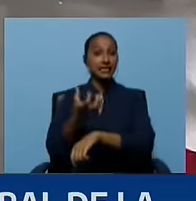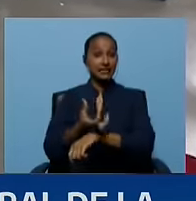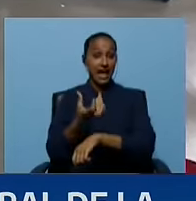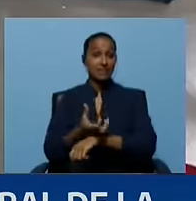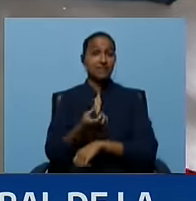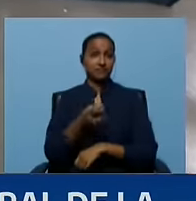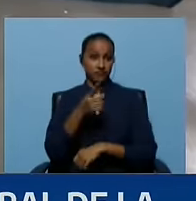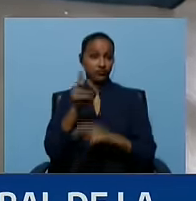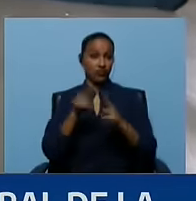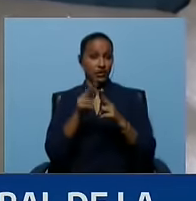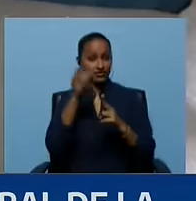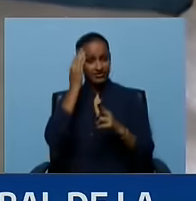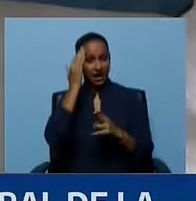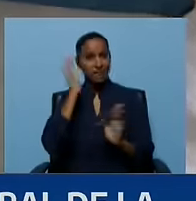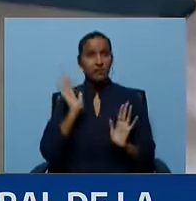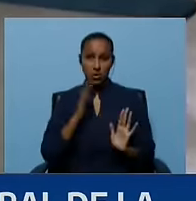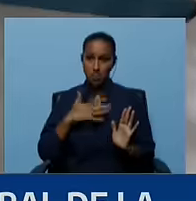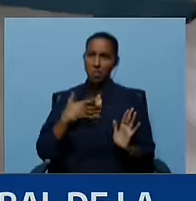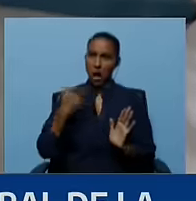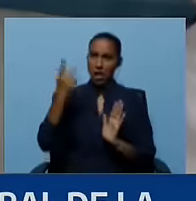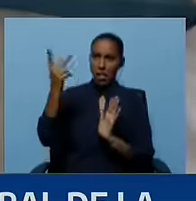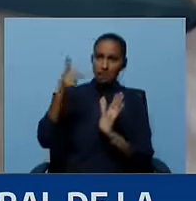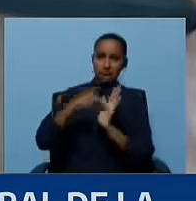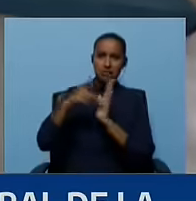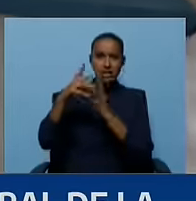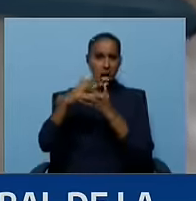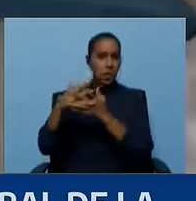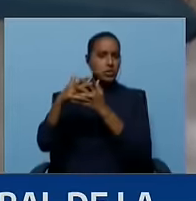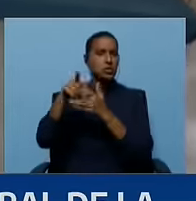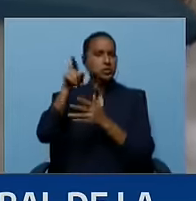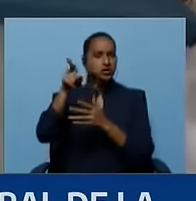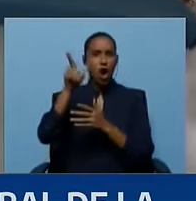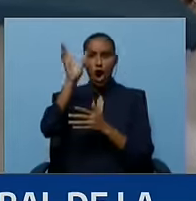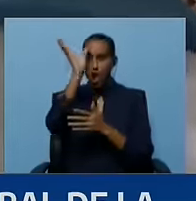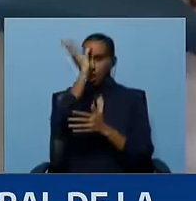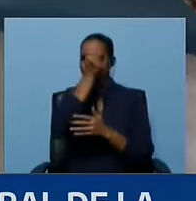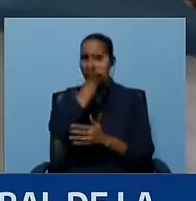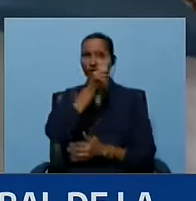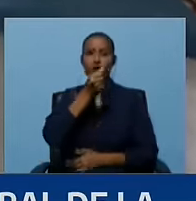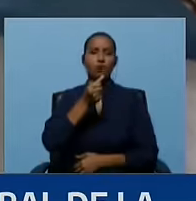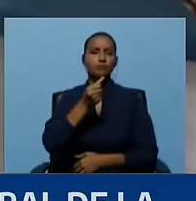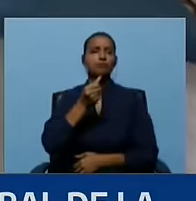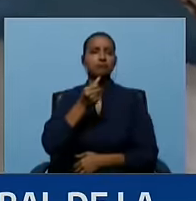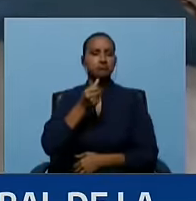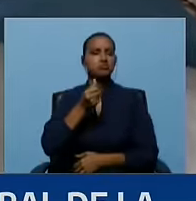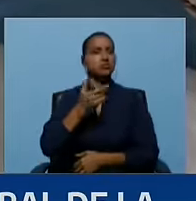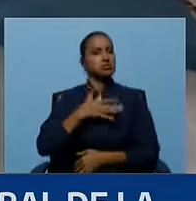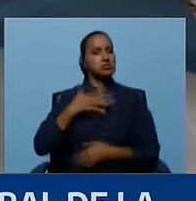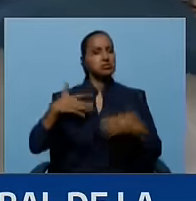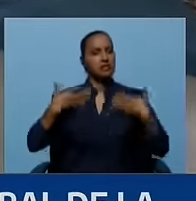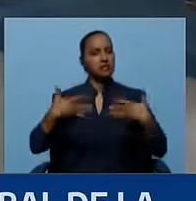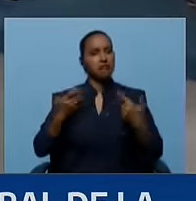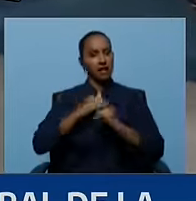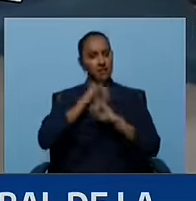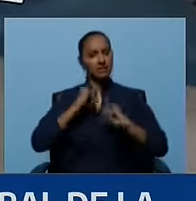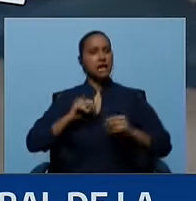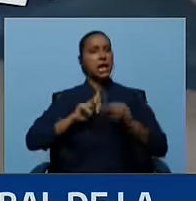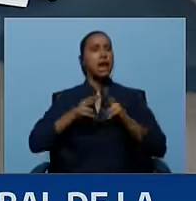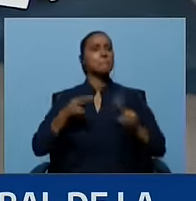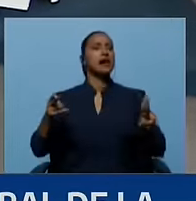zona? Bueno, puede venir Donald Trump a disfrutar la paz y la felicidad que se vive en